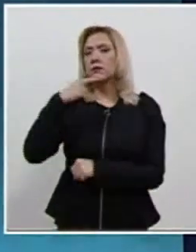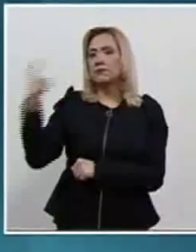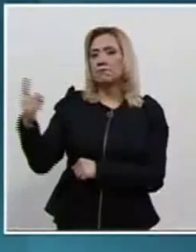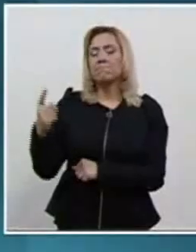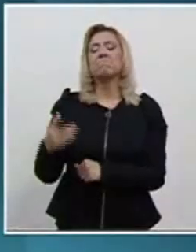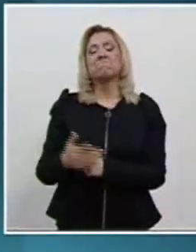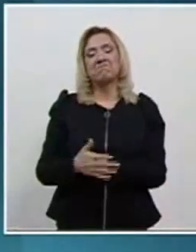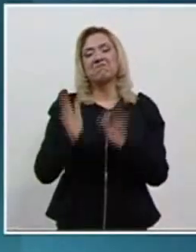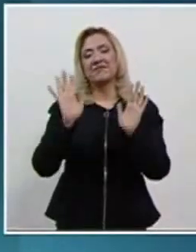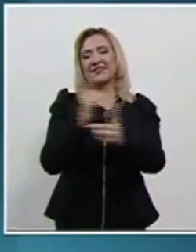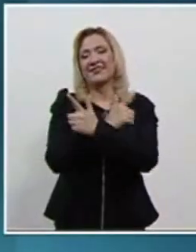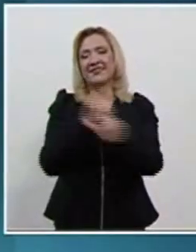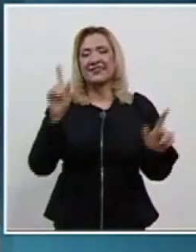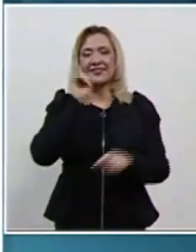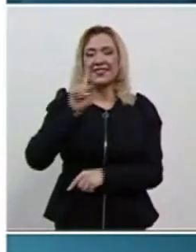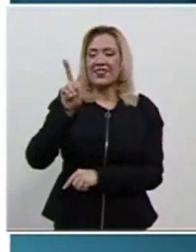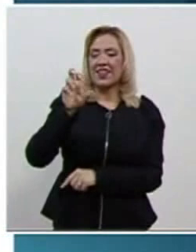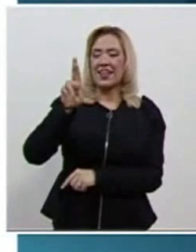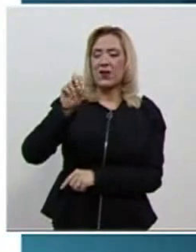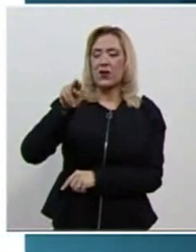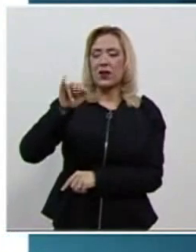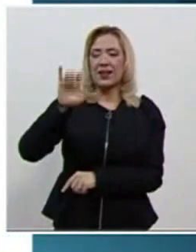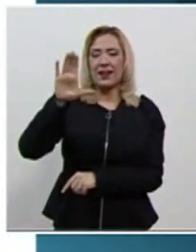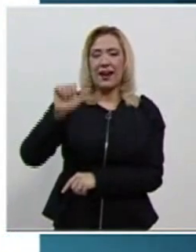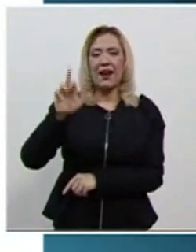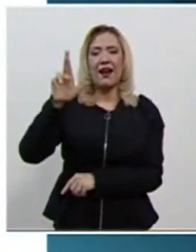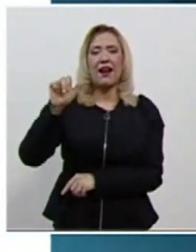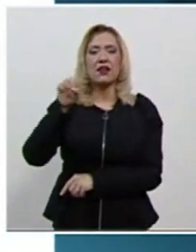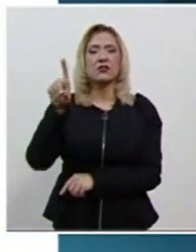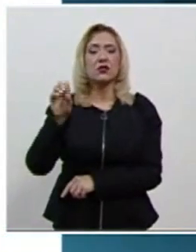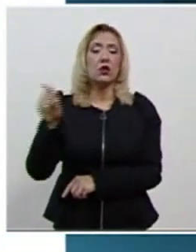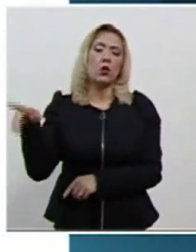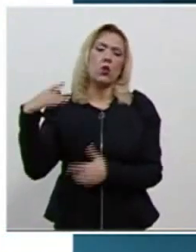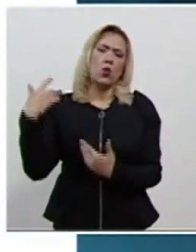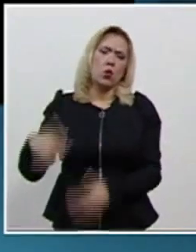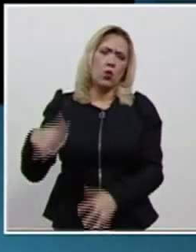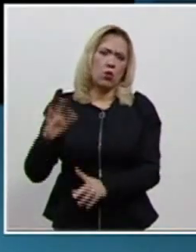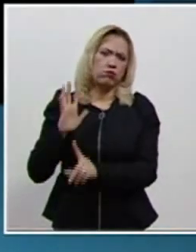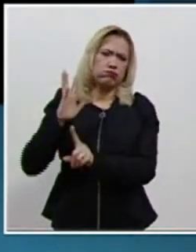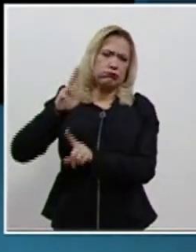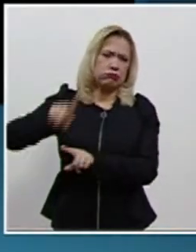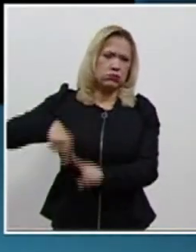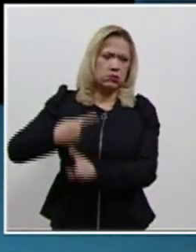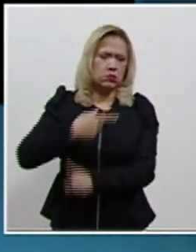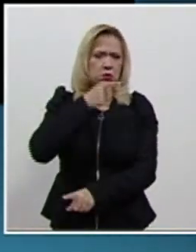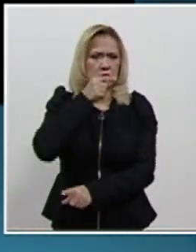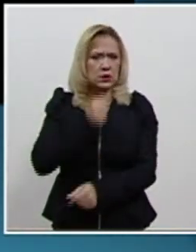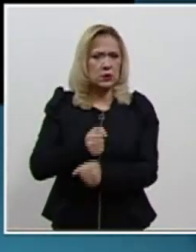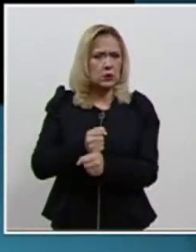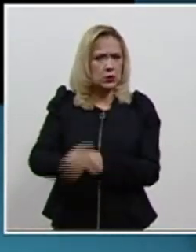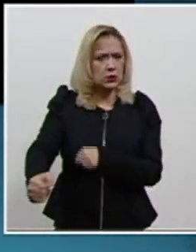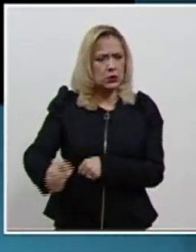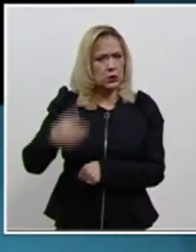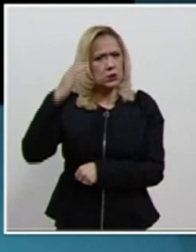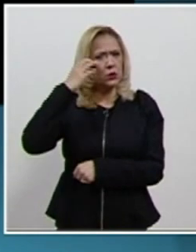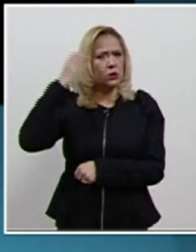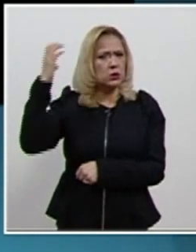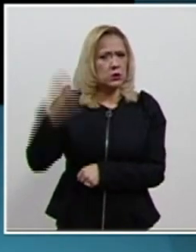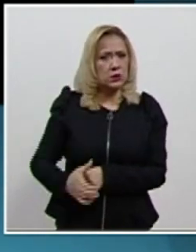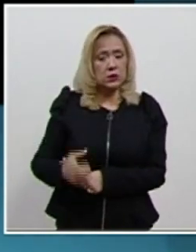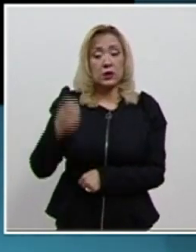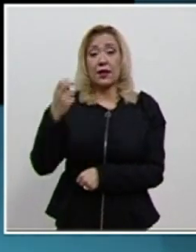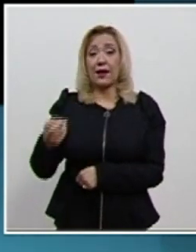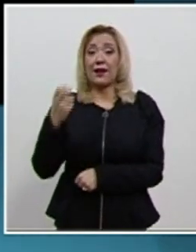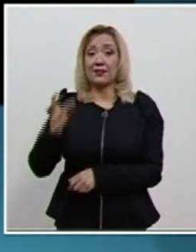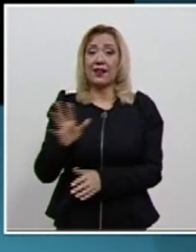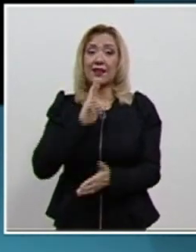la liberación de Verónica Razo, sobreviviente de tortura y otras violaciones a derechos humanos. Destacó que con esta